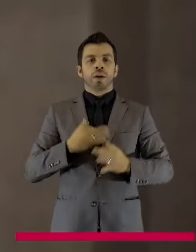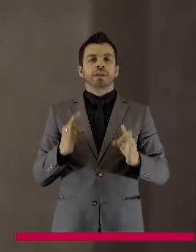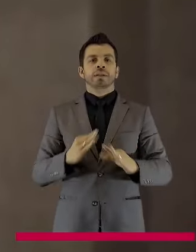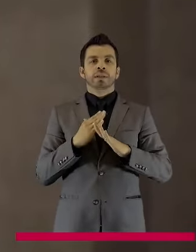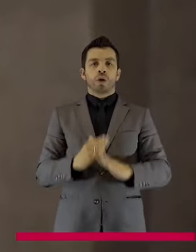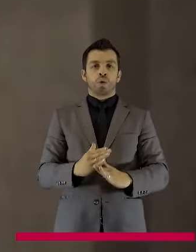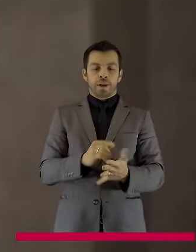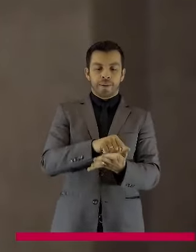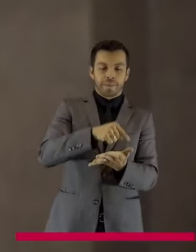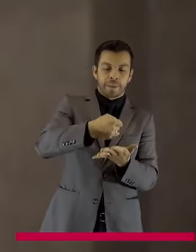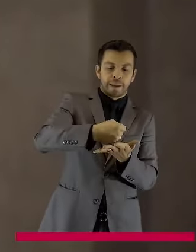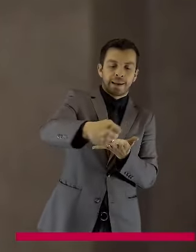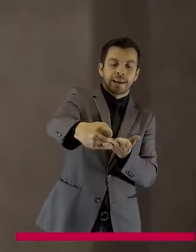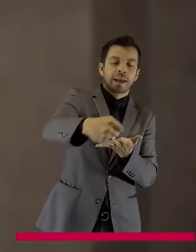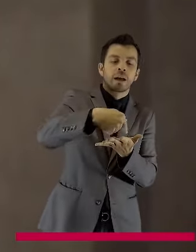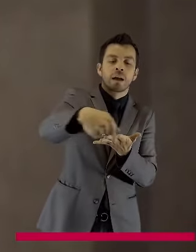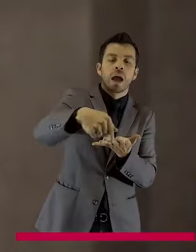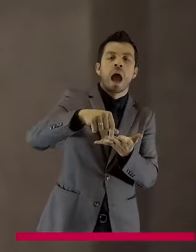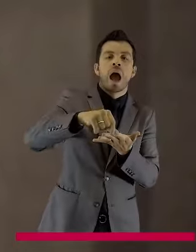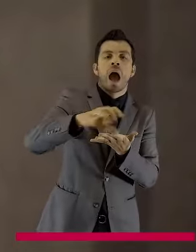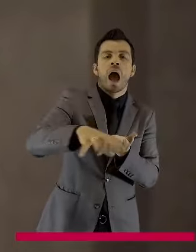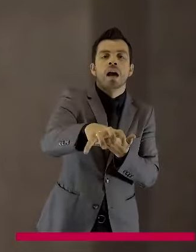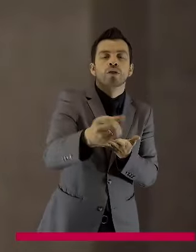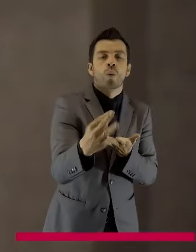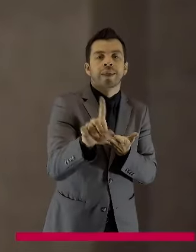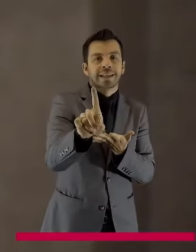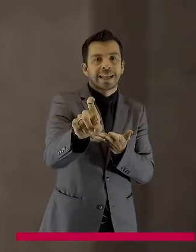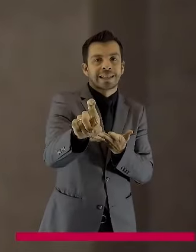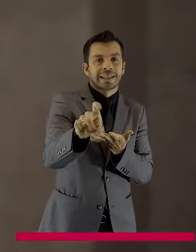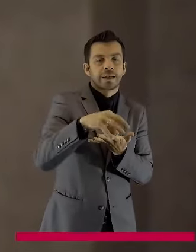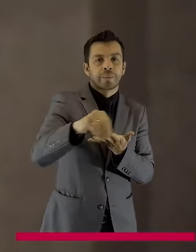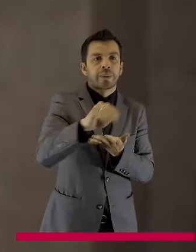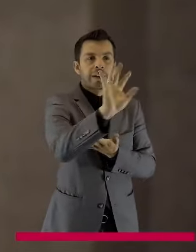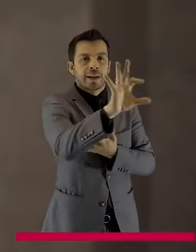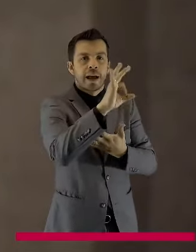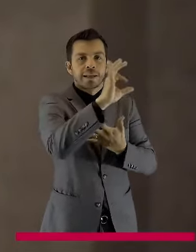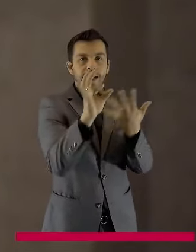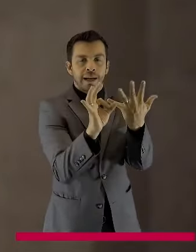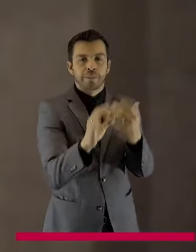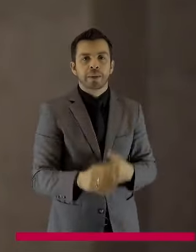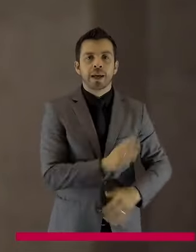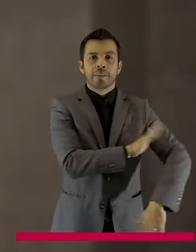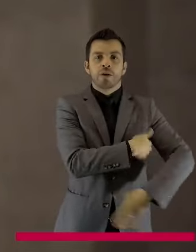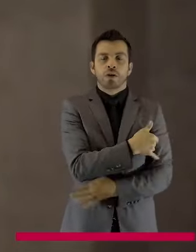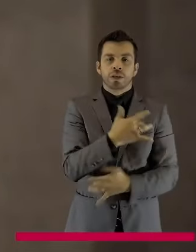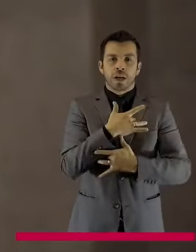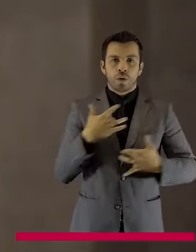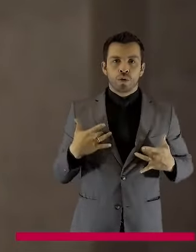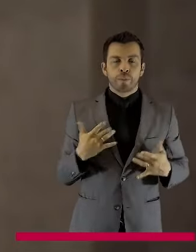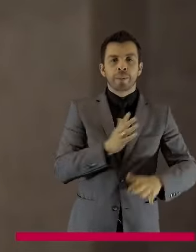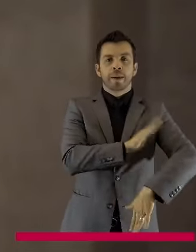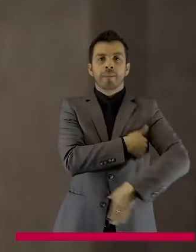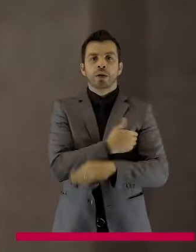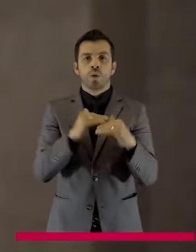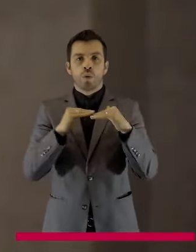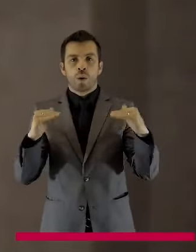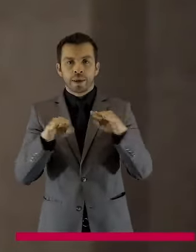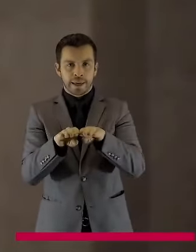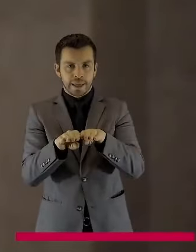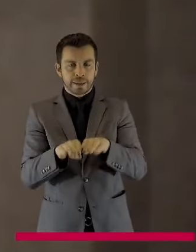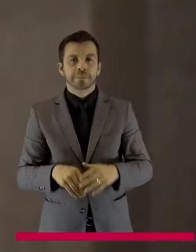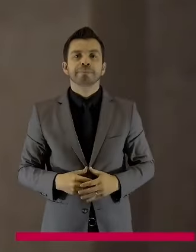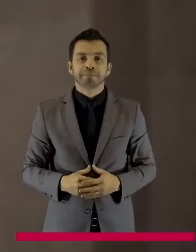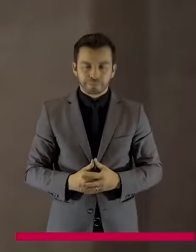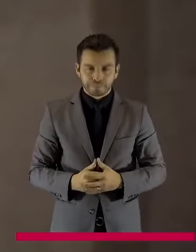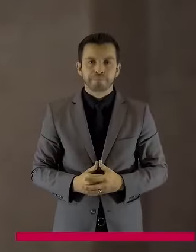tiene seis acciones a cargo de la ESAD, Ministerio de Salud, Ministerio de Igualdad y Equidad.